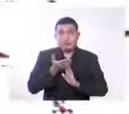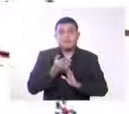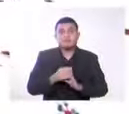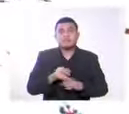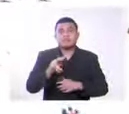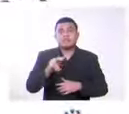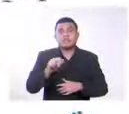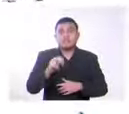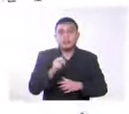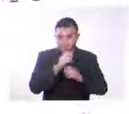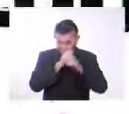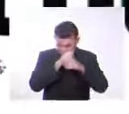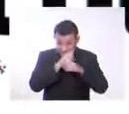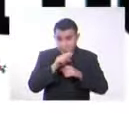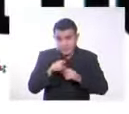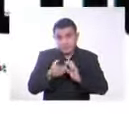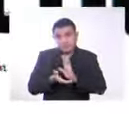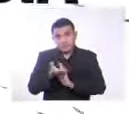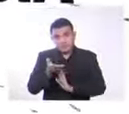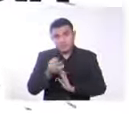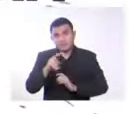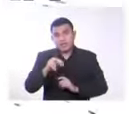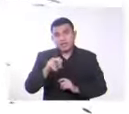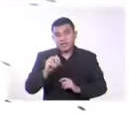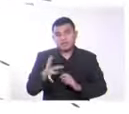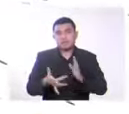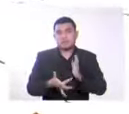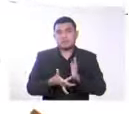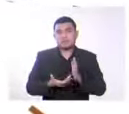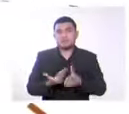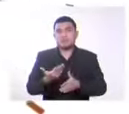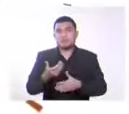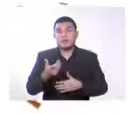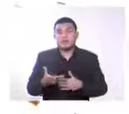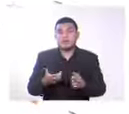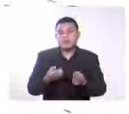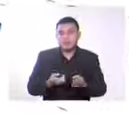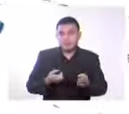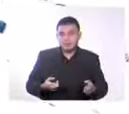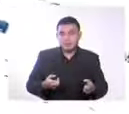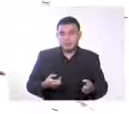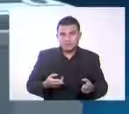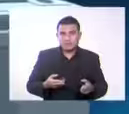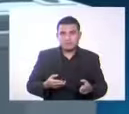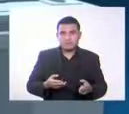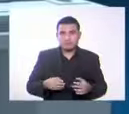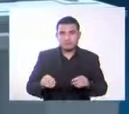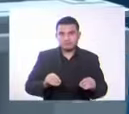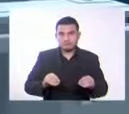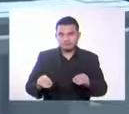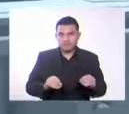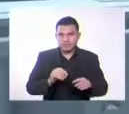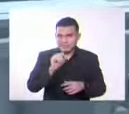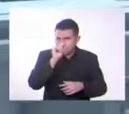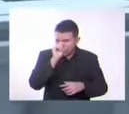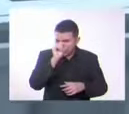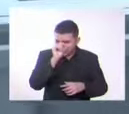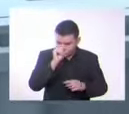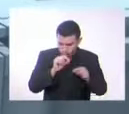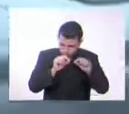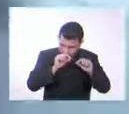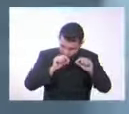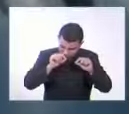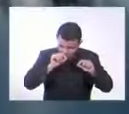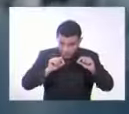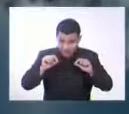la nanotecnología para crear herramientas, dispositivos y mecanismos de tamaños increíblemente pequeños.